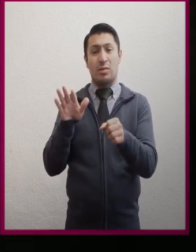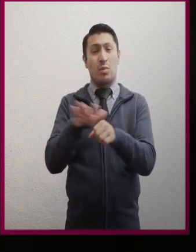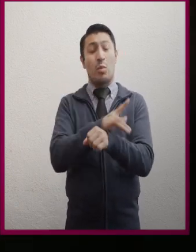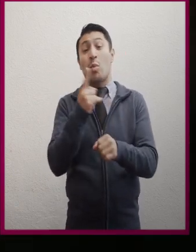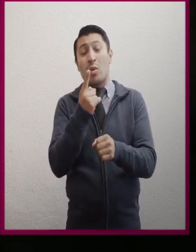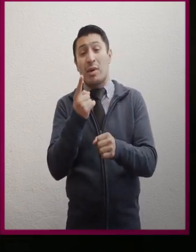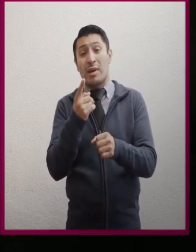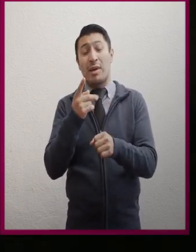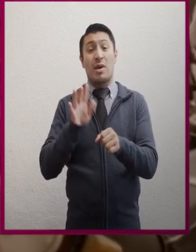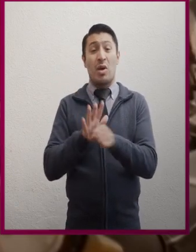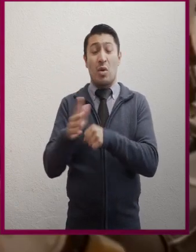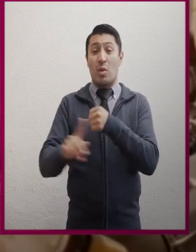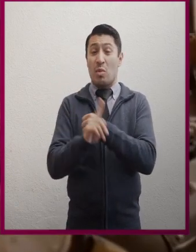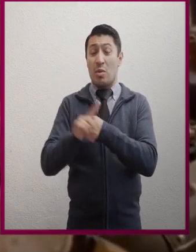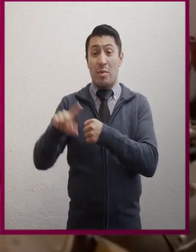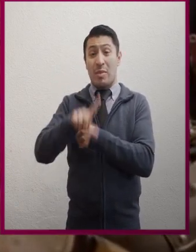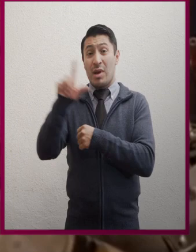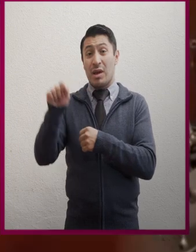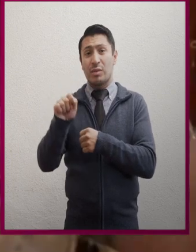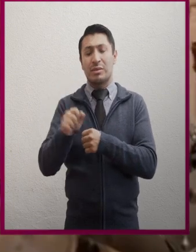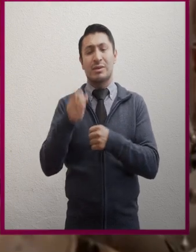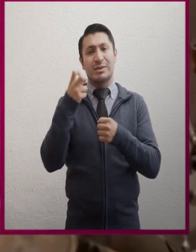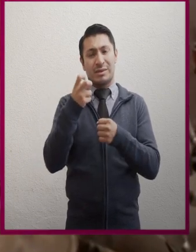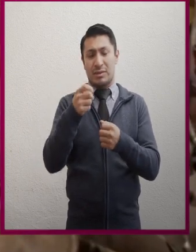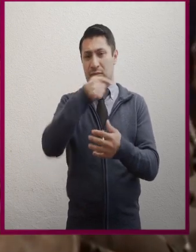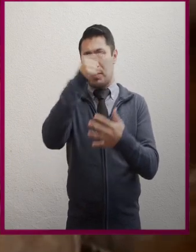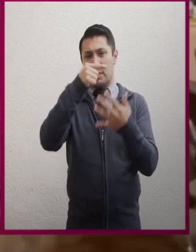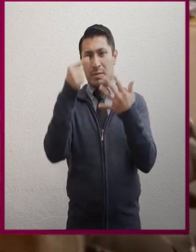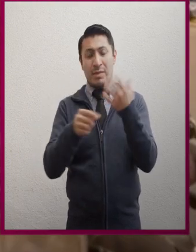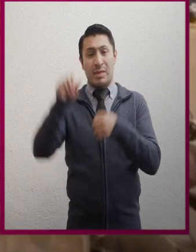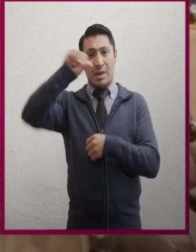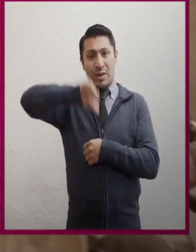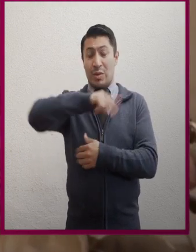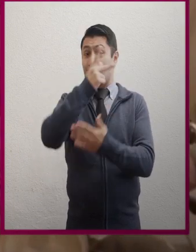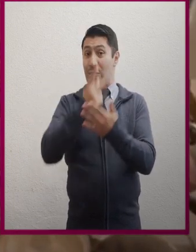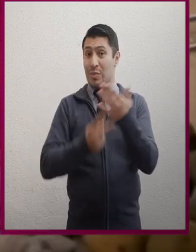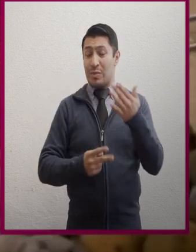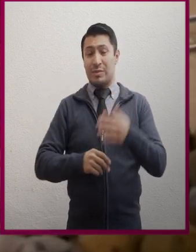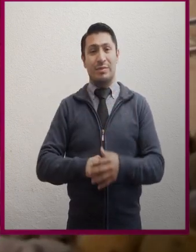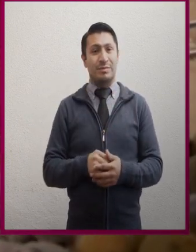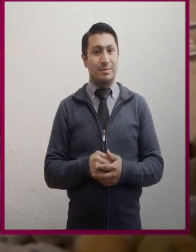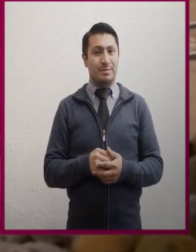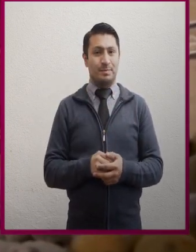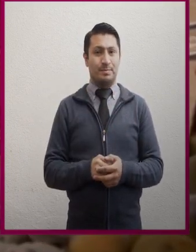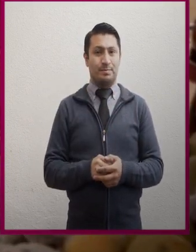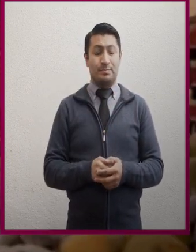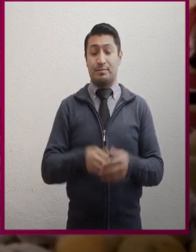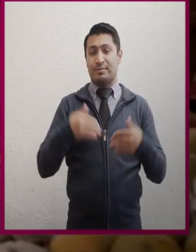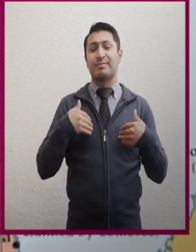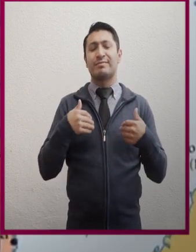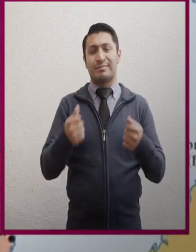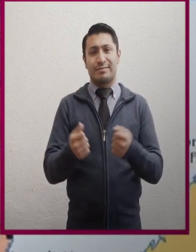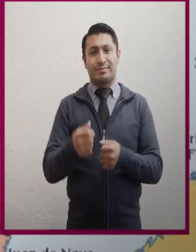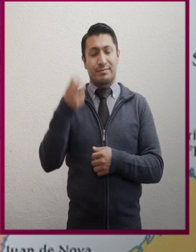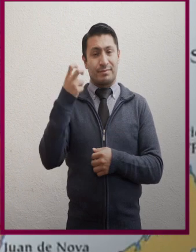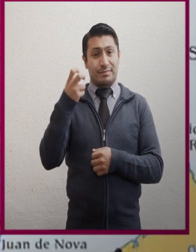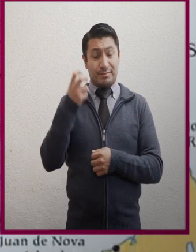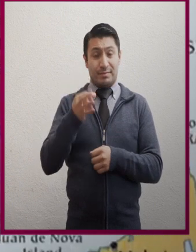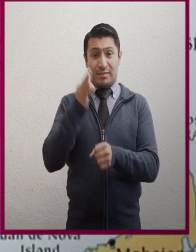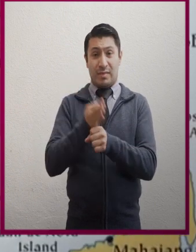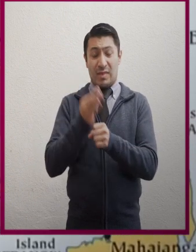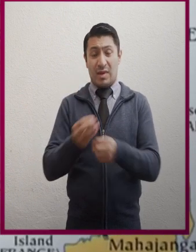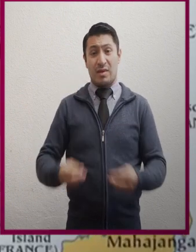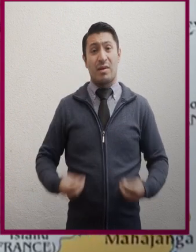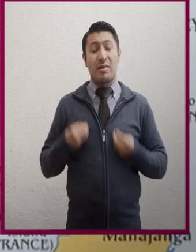consecuencias puede tener su migración? Estas son algunas de las cuestiones que abordaremos en el programa de hoy. Para comprender